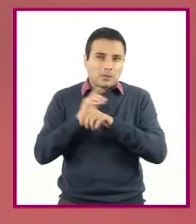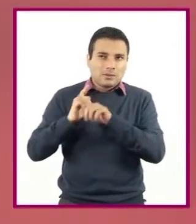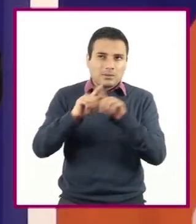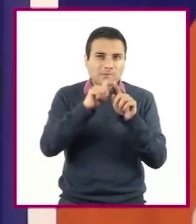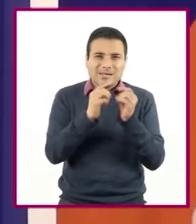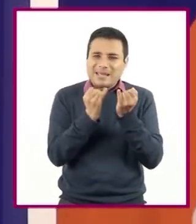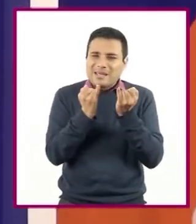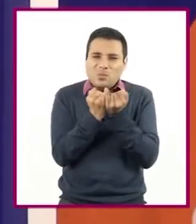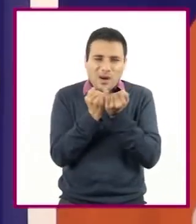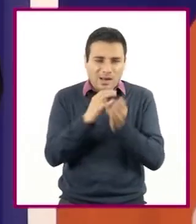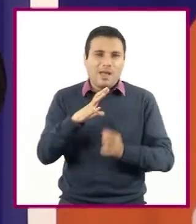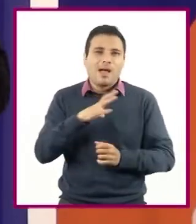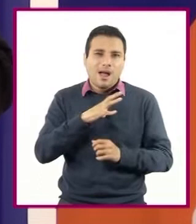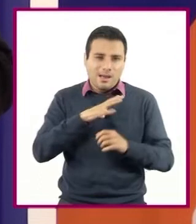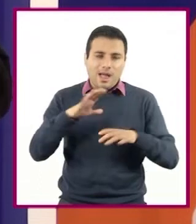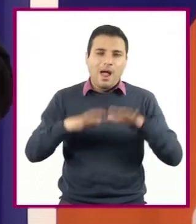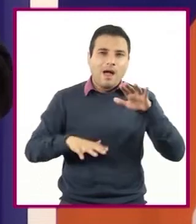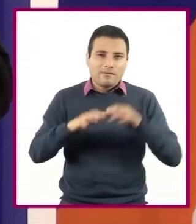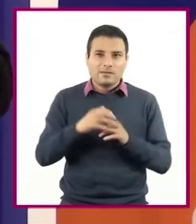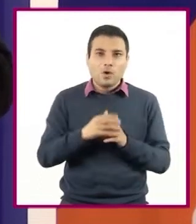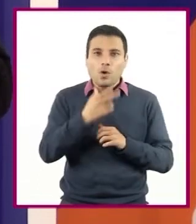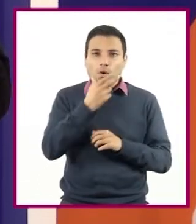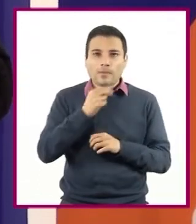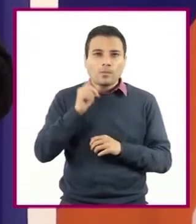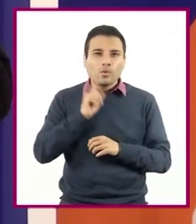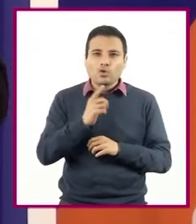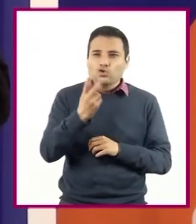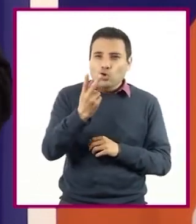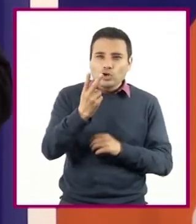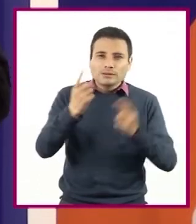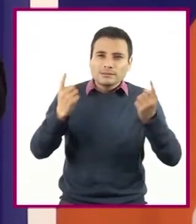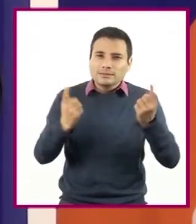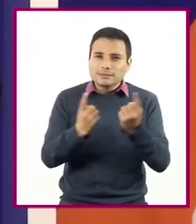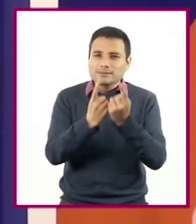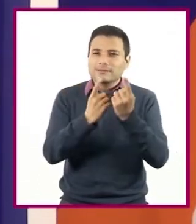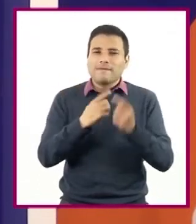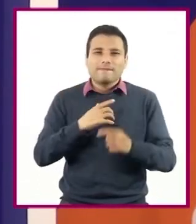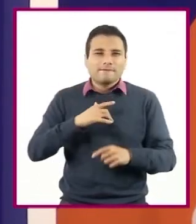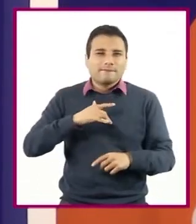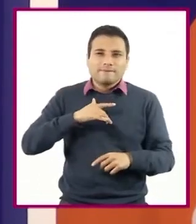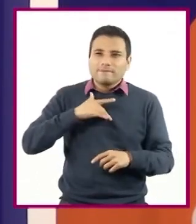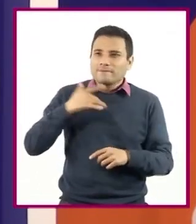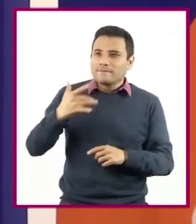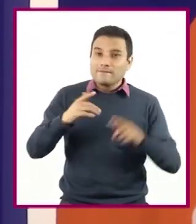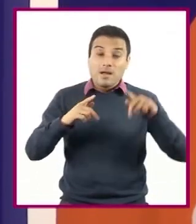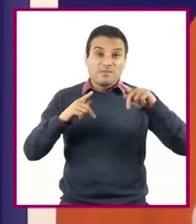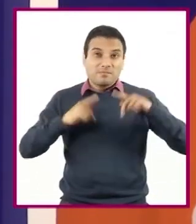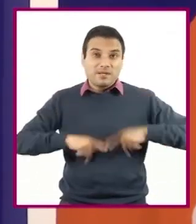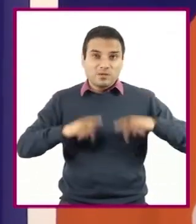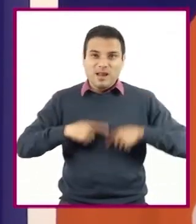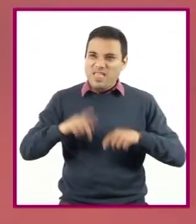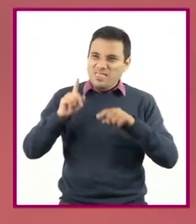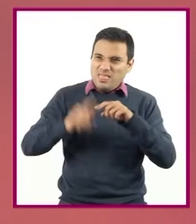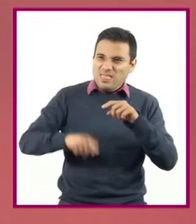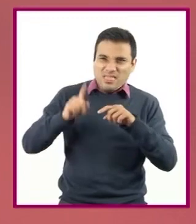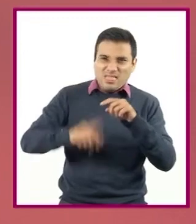o deseo, luchando a capa y espada por vencer los obstáculos que la sociedad impone a su